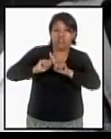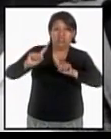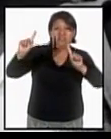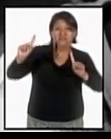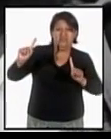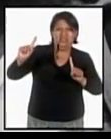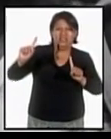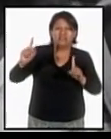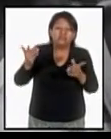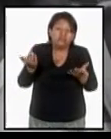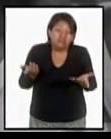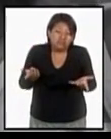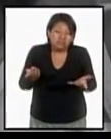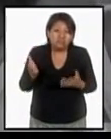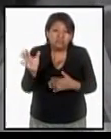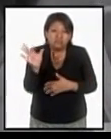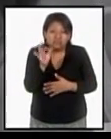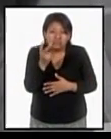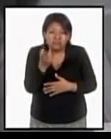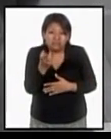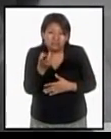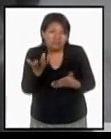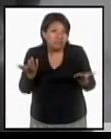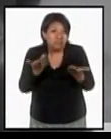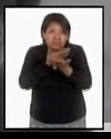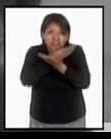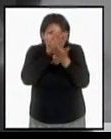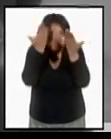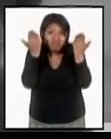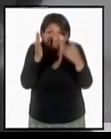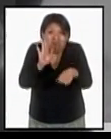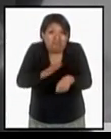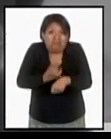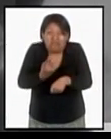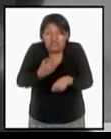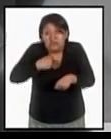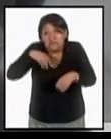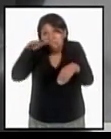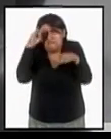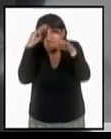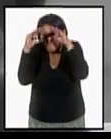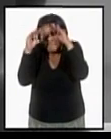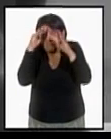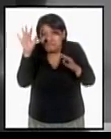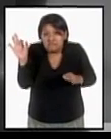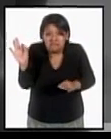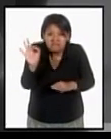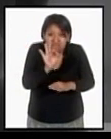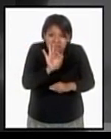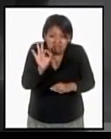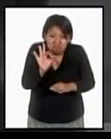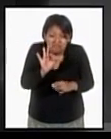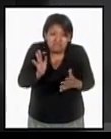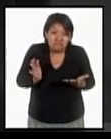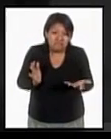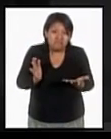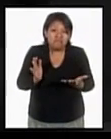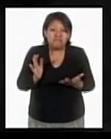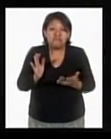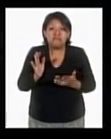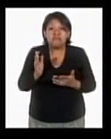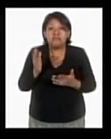mucho, por no sé qué razón. Yo imagino que también es algo